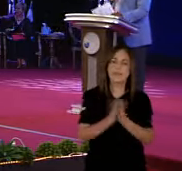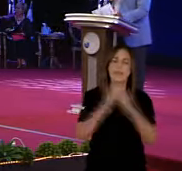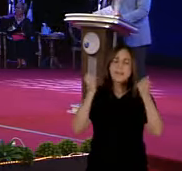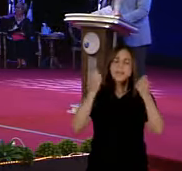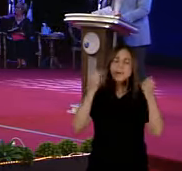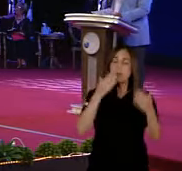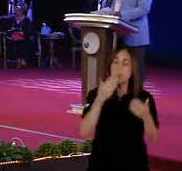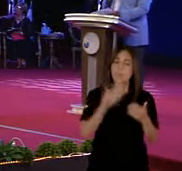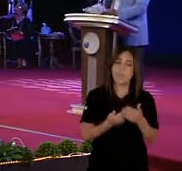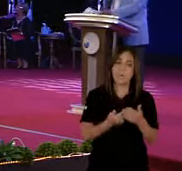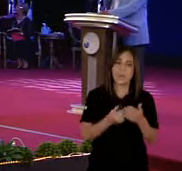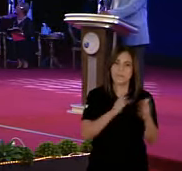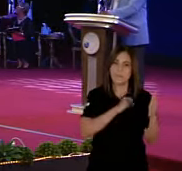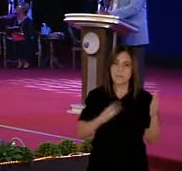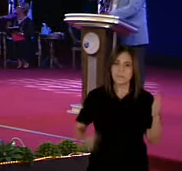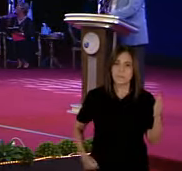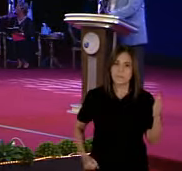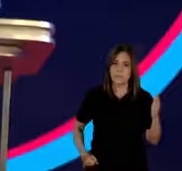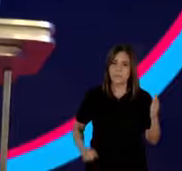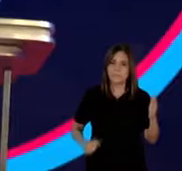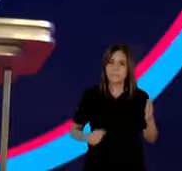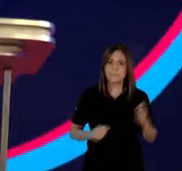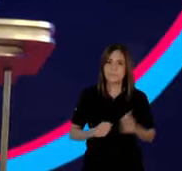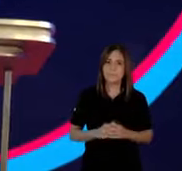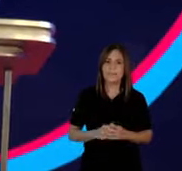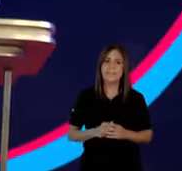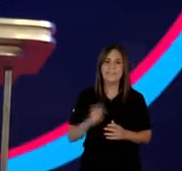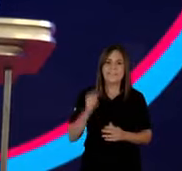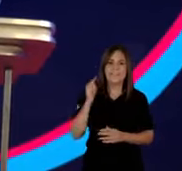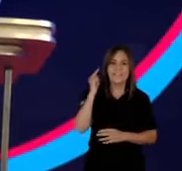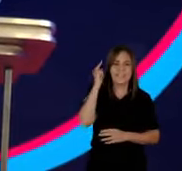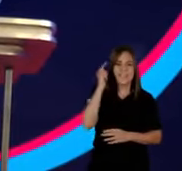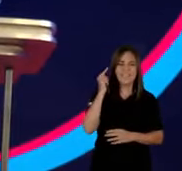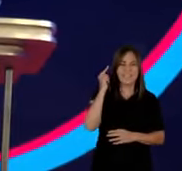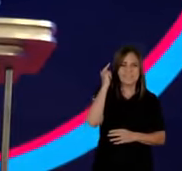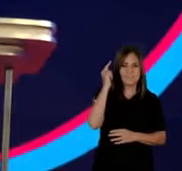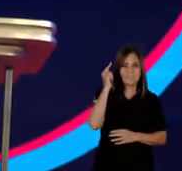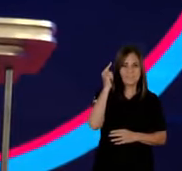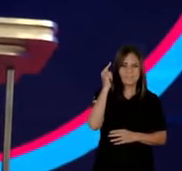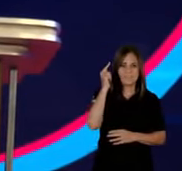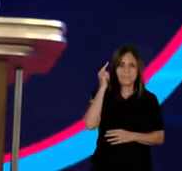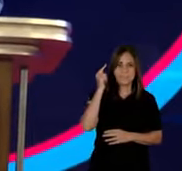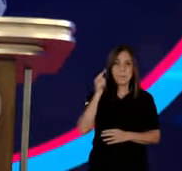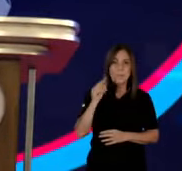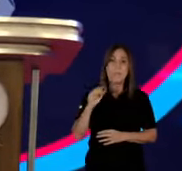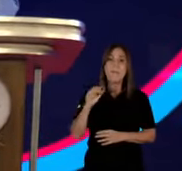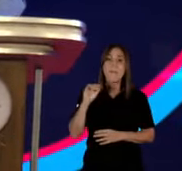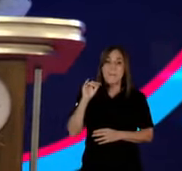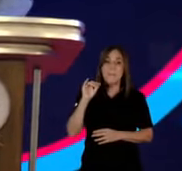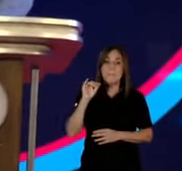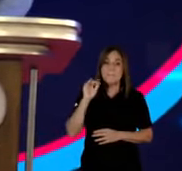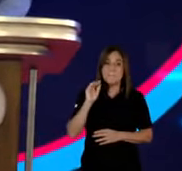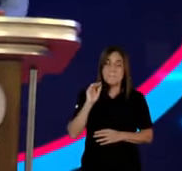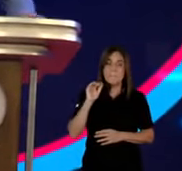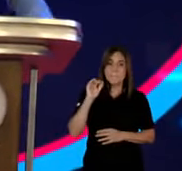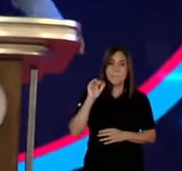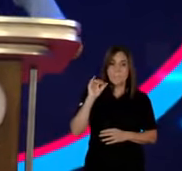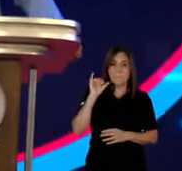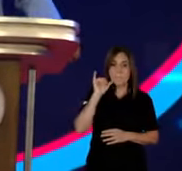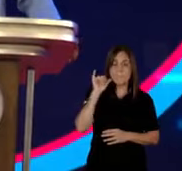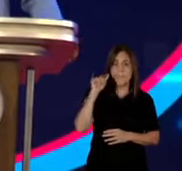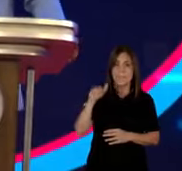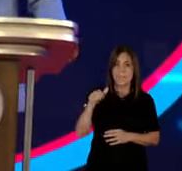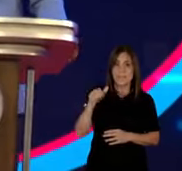Mucha actividad, mucho movimiento en la casa. Les recuerdo, por supuesto, que mañana estamos aquí en el culto de oración. Unos